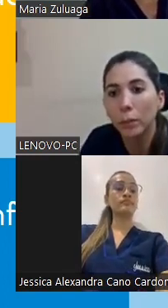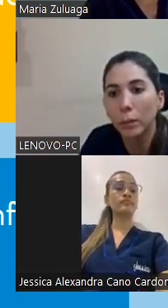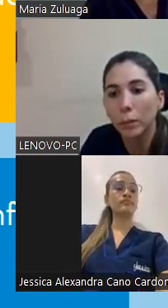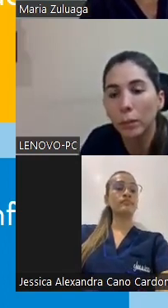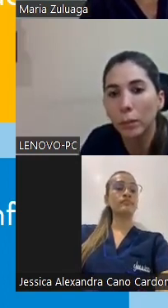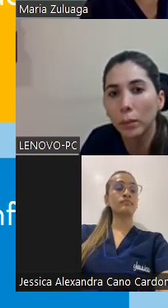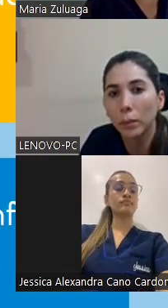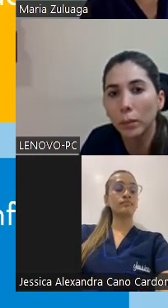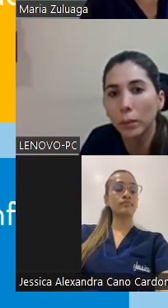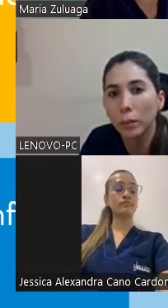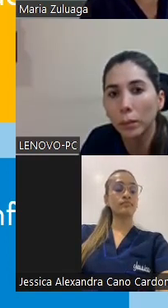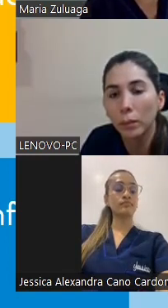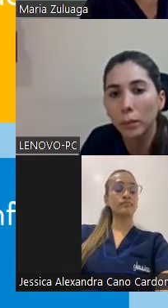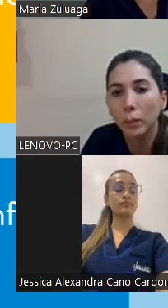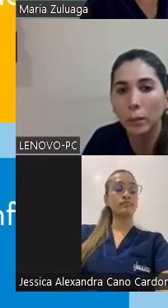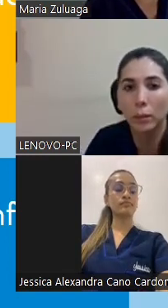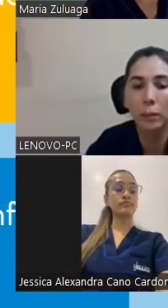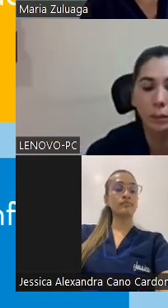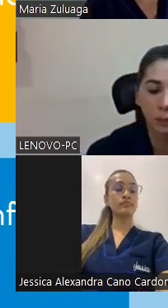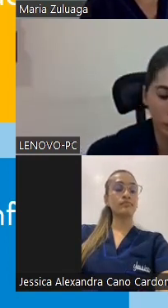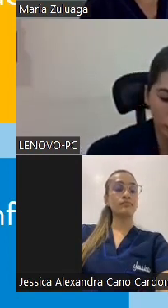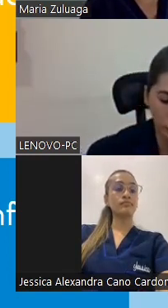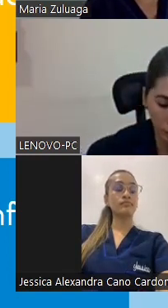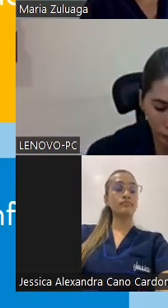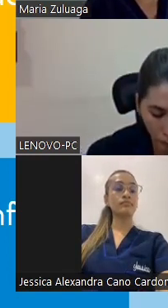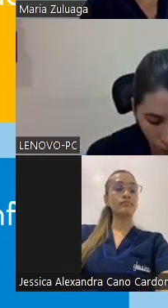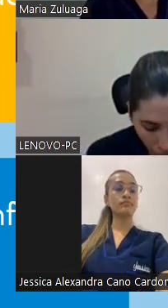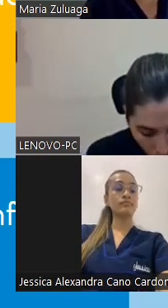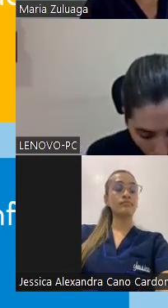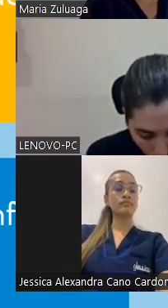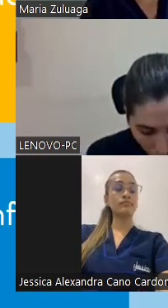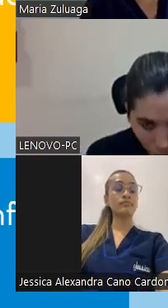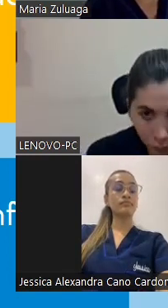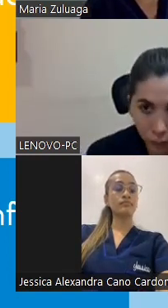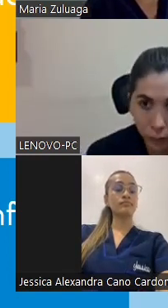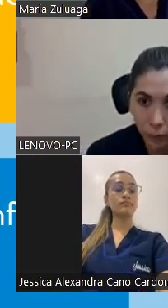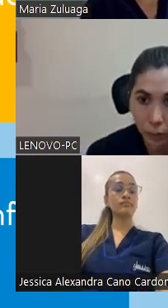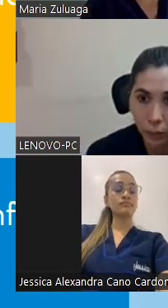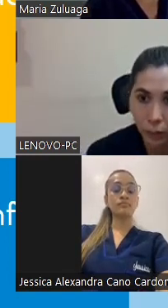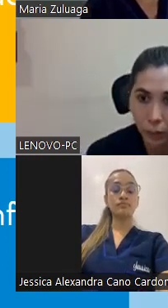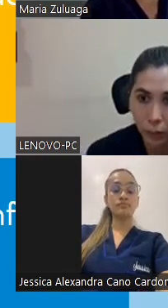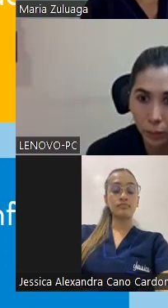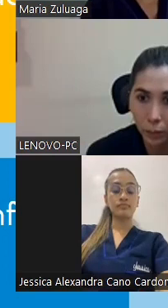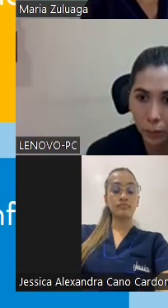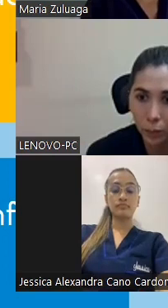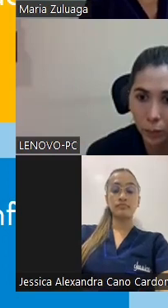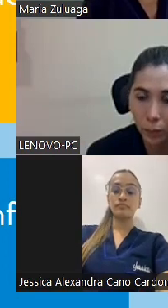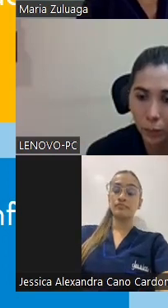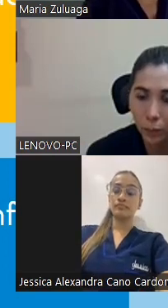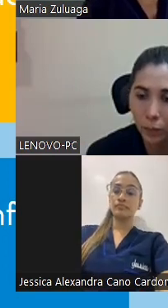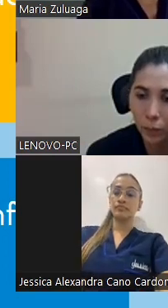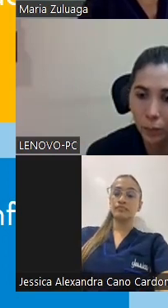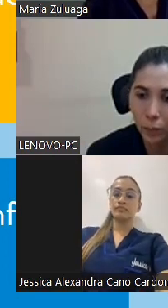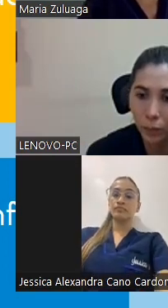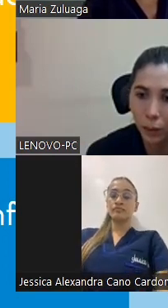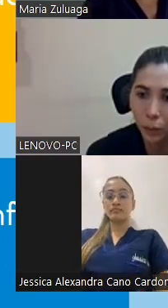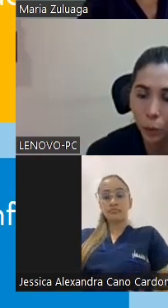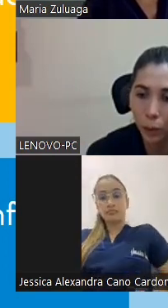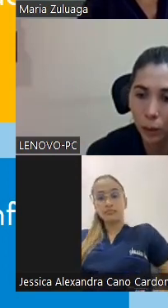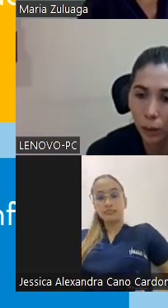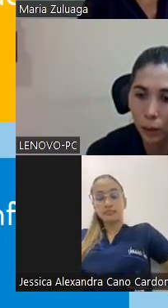decía anteriormente, pues que no se consideren pues los conflictos de interés y pues los nuevos métodos solo deben prolongarse en el contexto